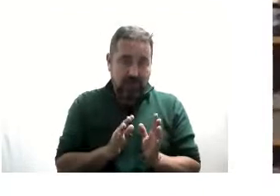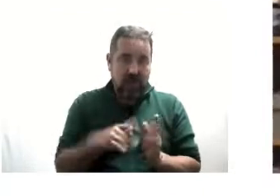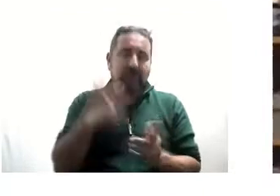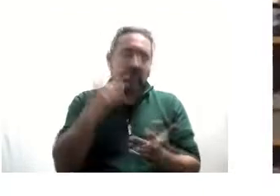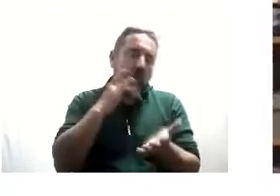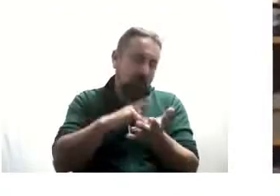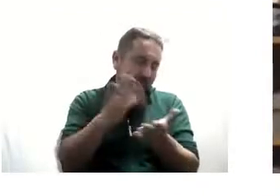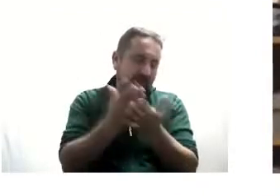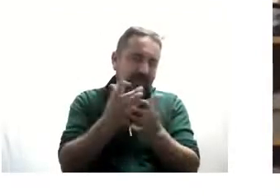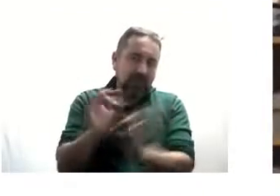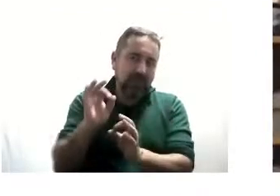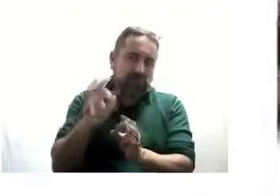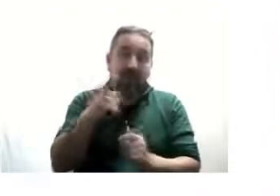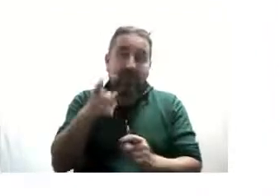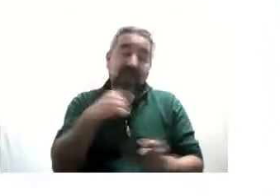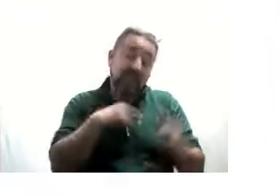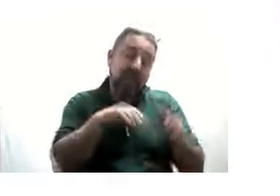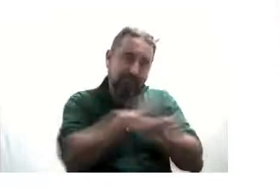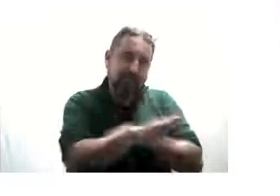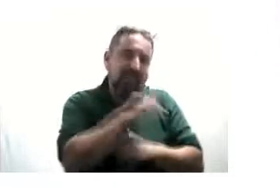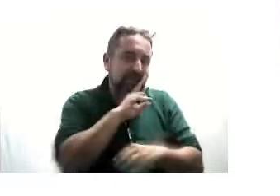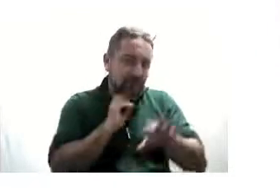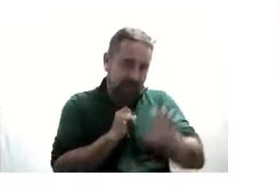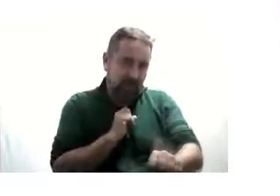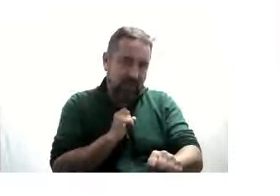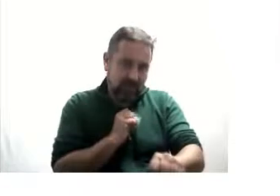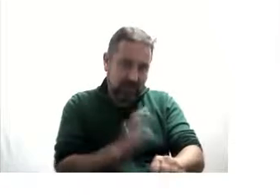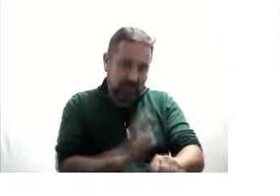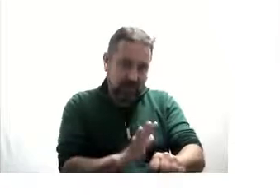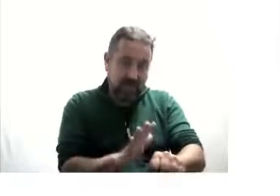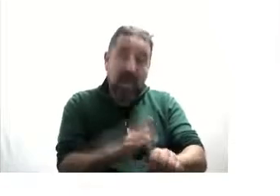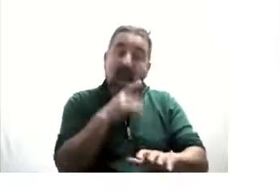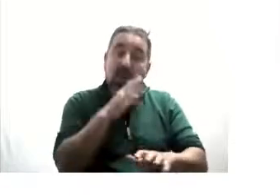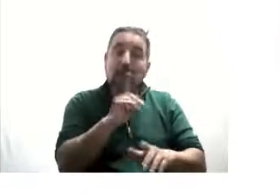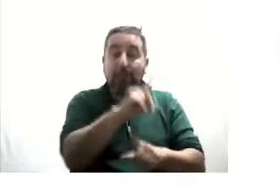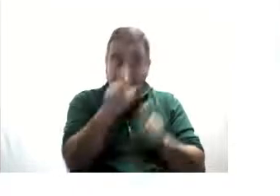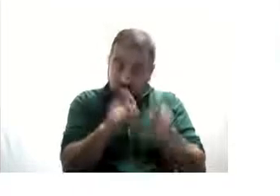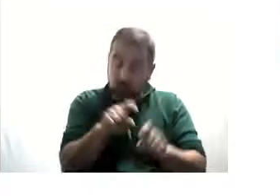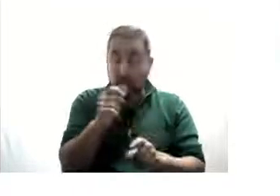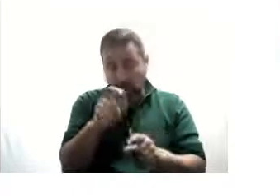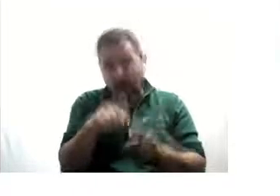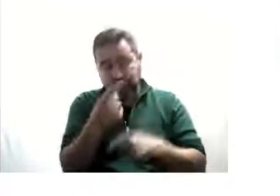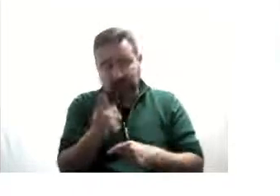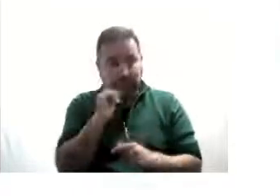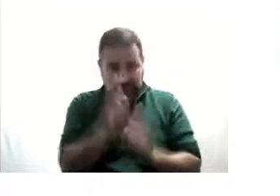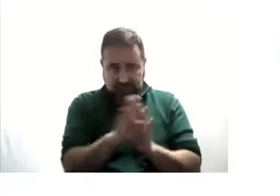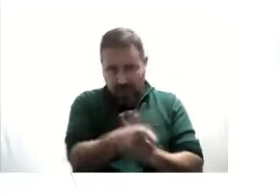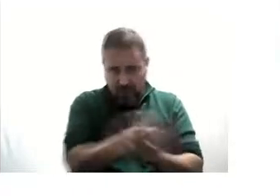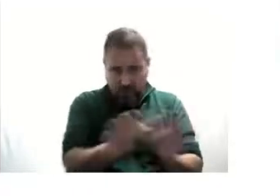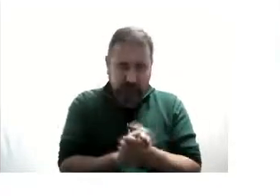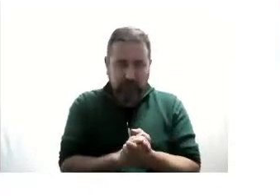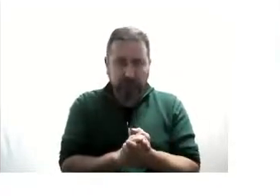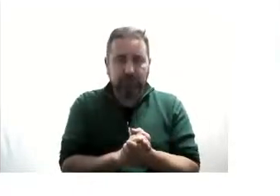específica para... Sí, esas están reservadas. Bueno, hay una pregunta a continuación que va un poco por ahí, ¿eh? Por ahí. Pero